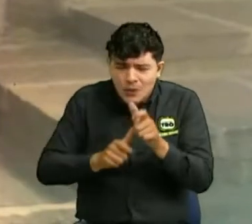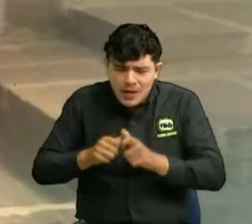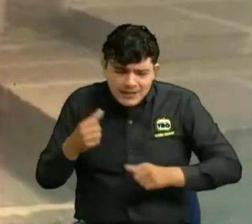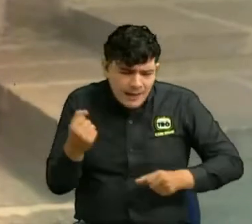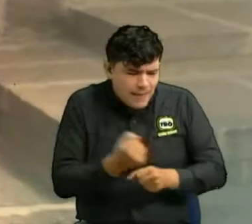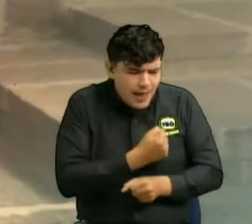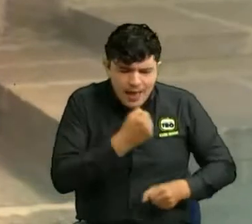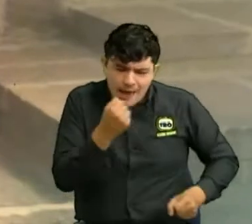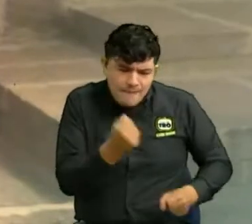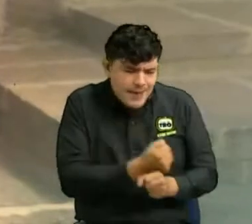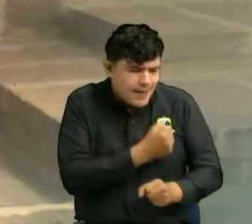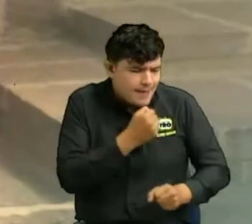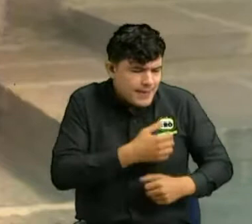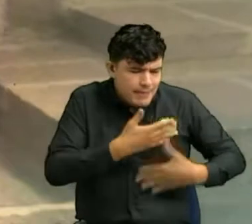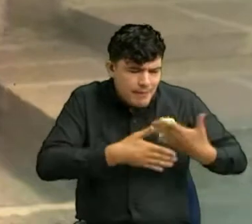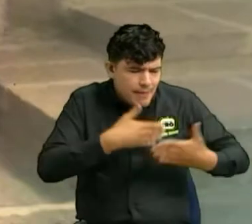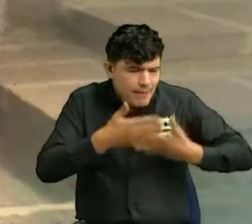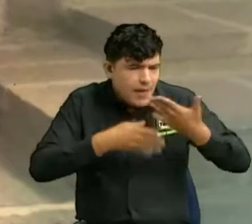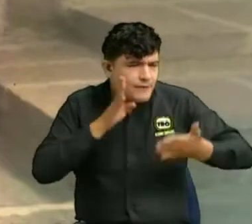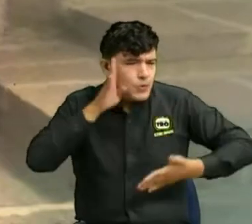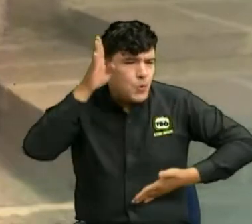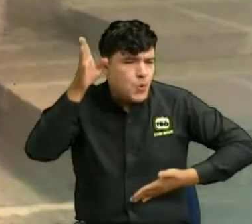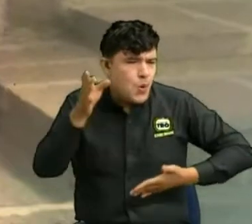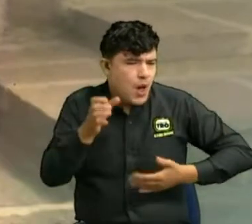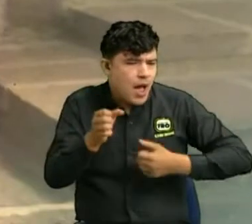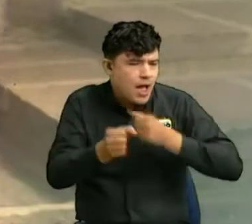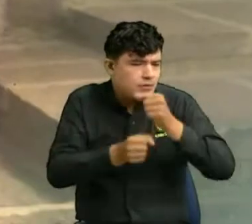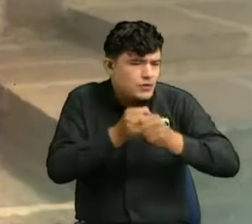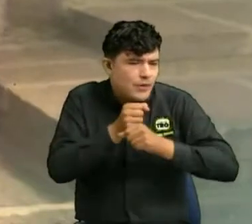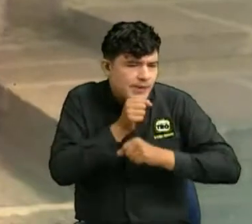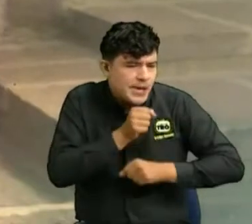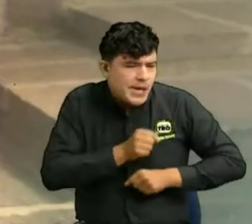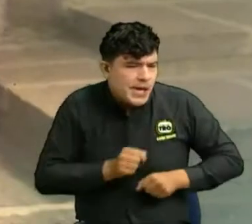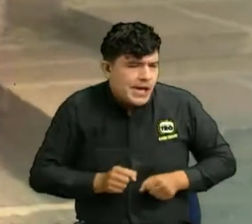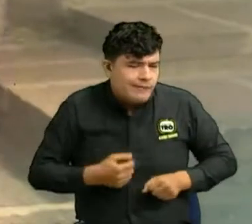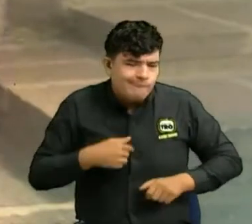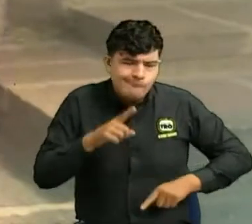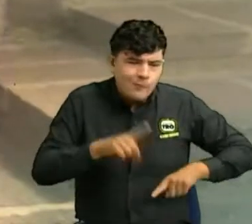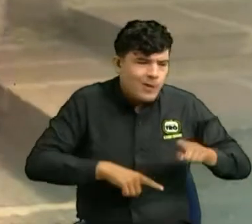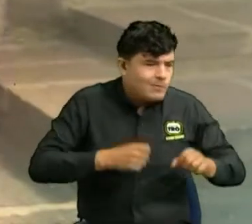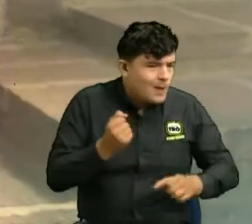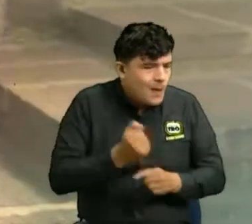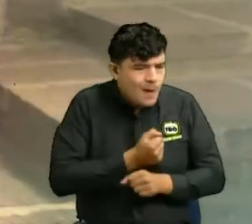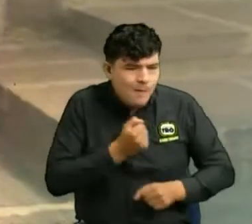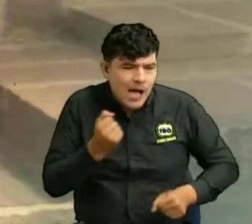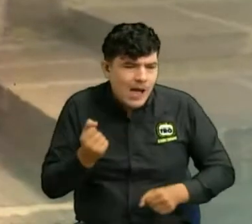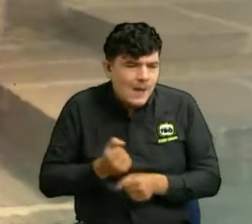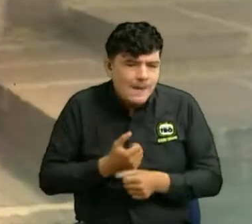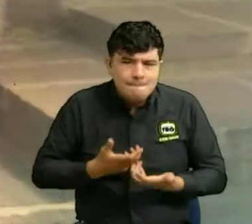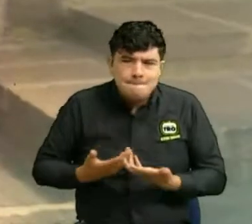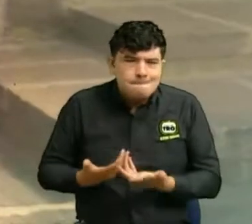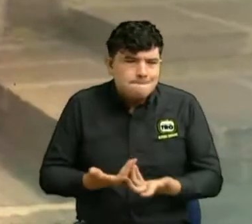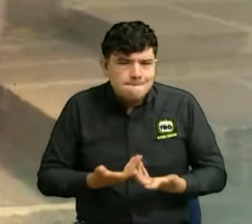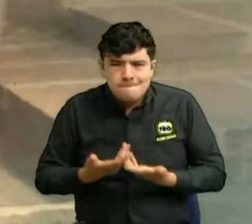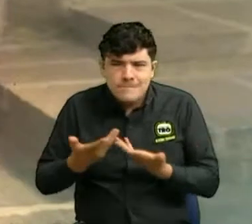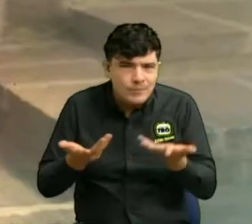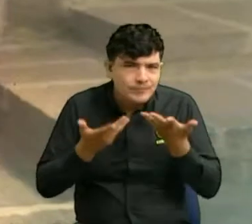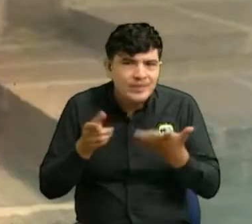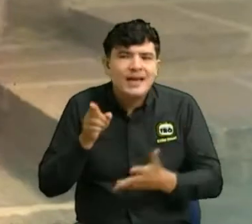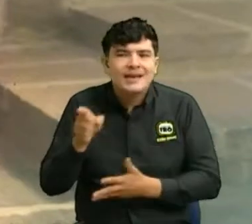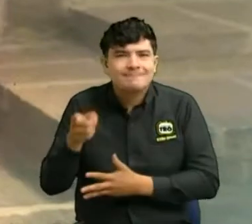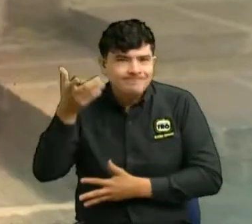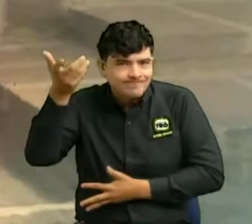cumplido ciertos años, cuando ya no podemos trabajar, cuando ya las opciones de trabajo